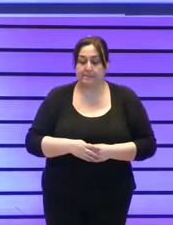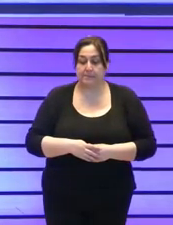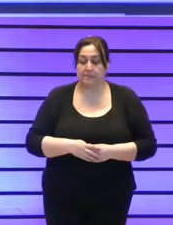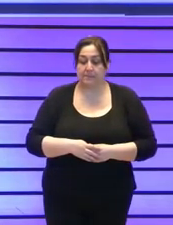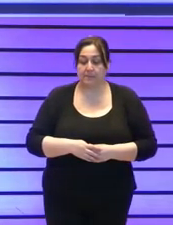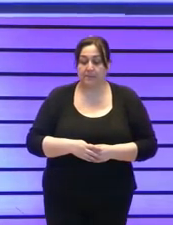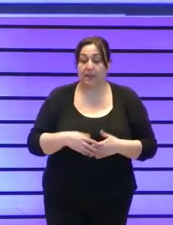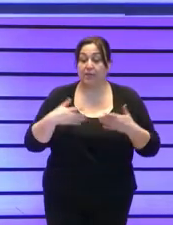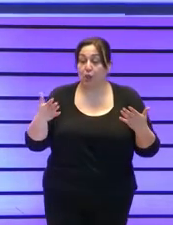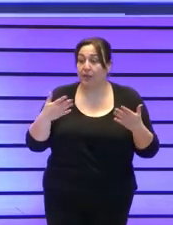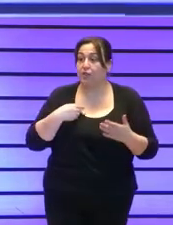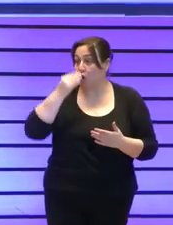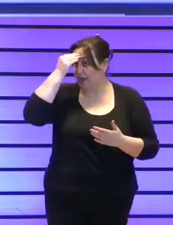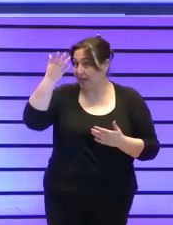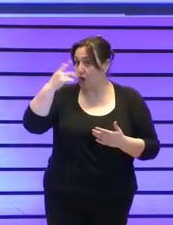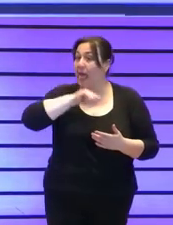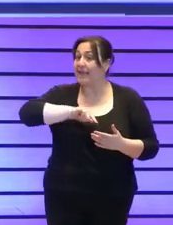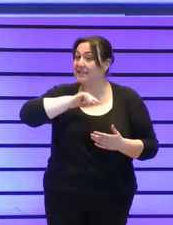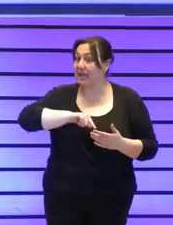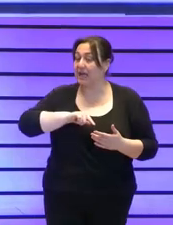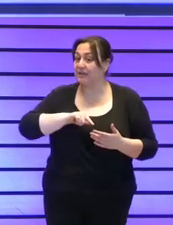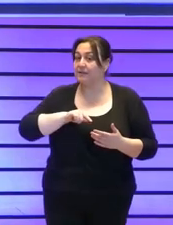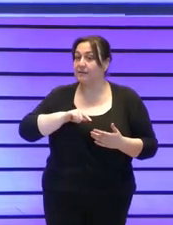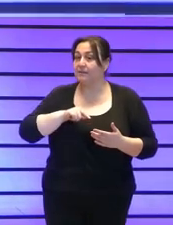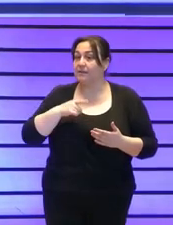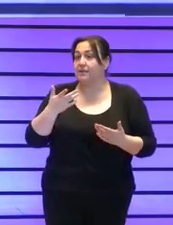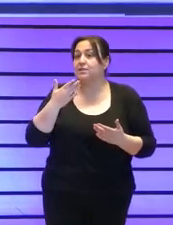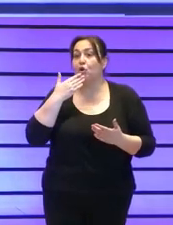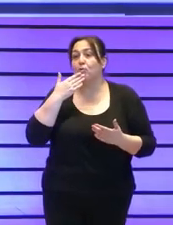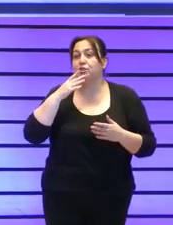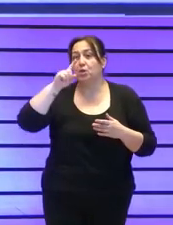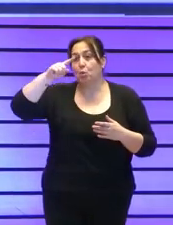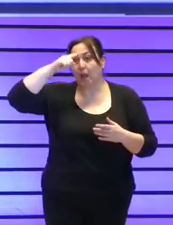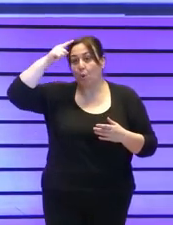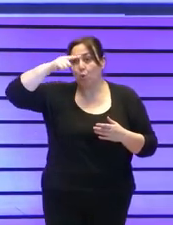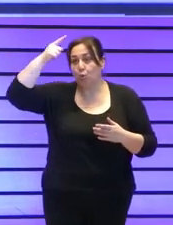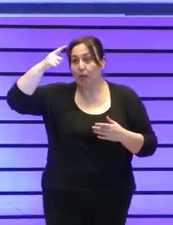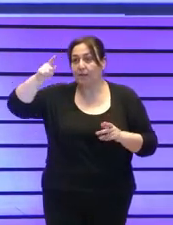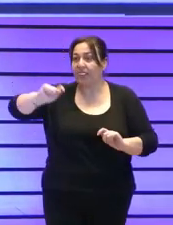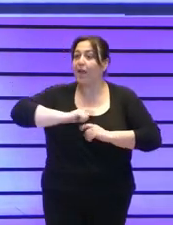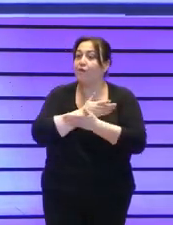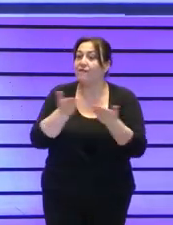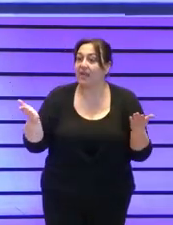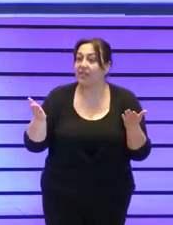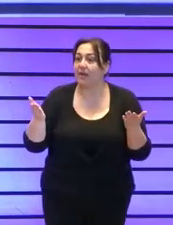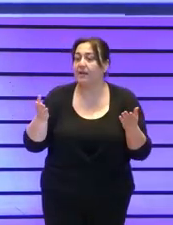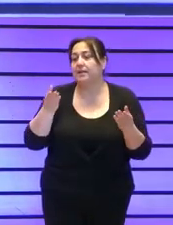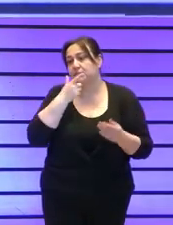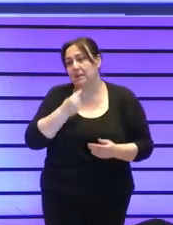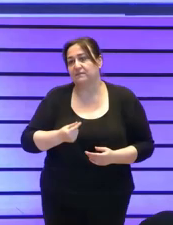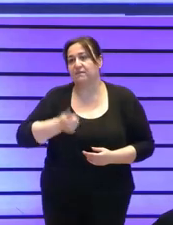creo que la ética así entendida, es decir, como una cultura que genera confianza,